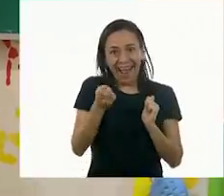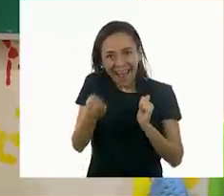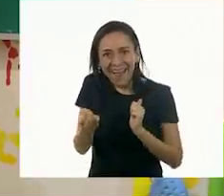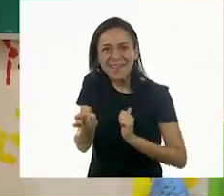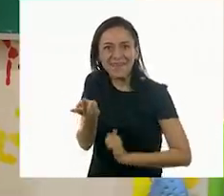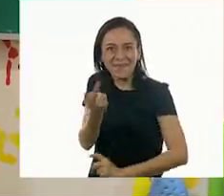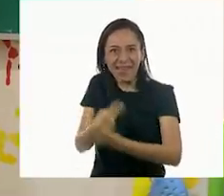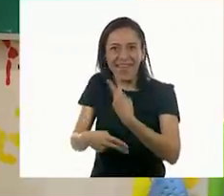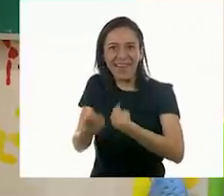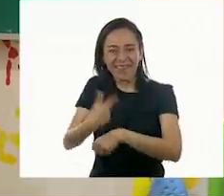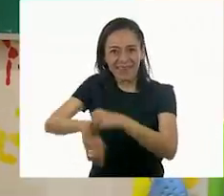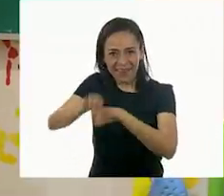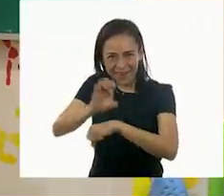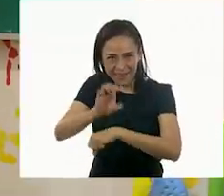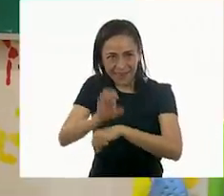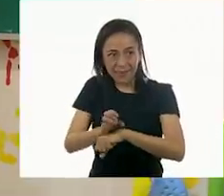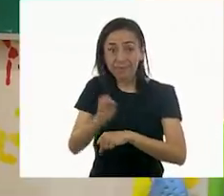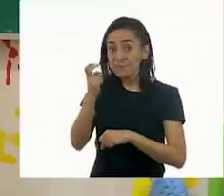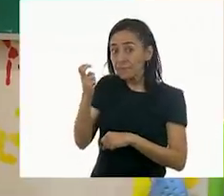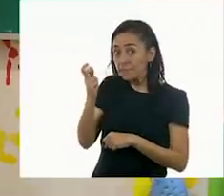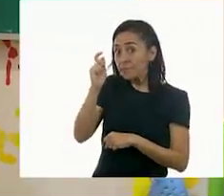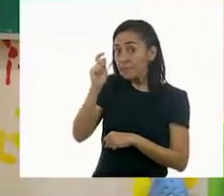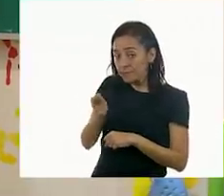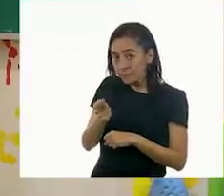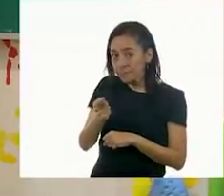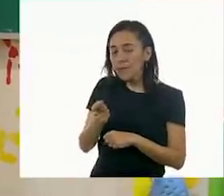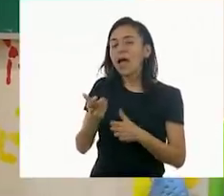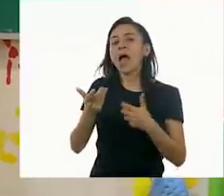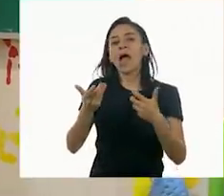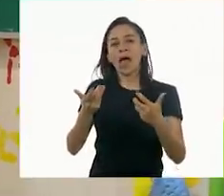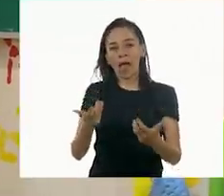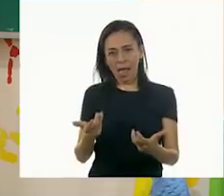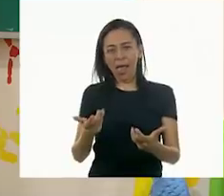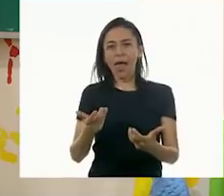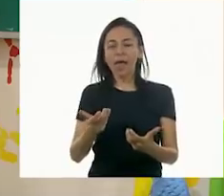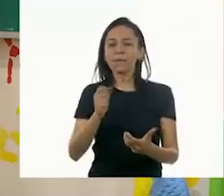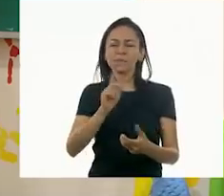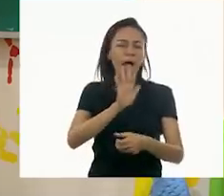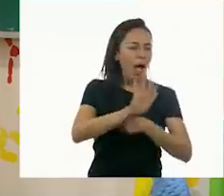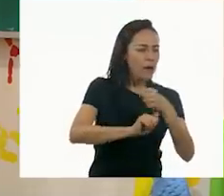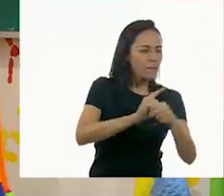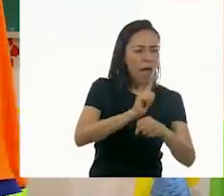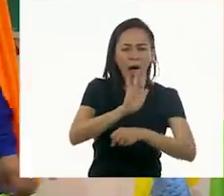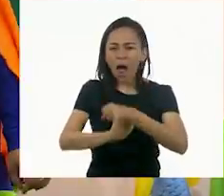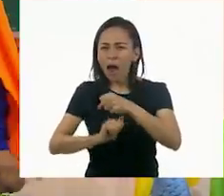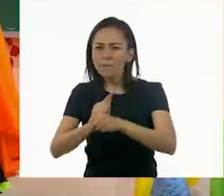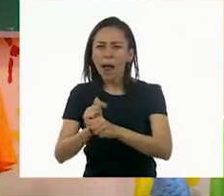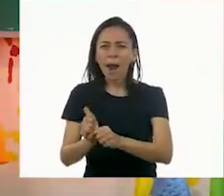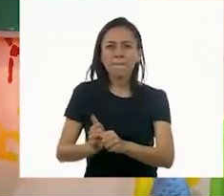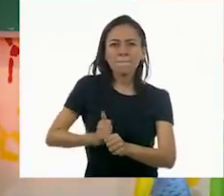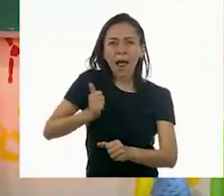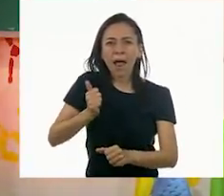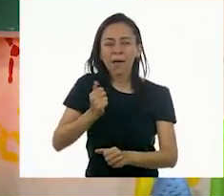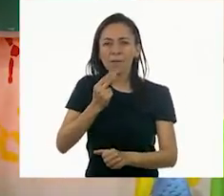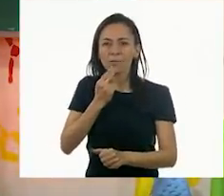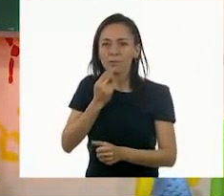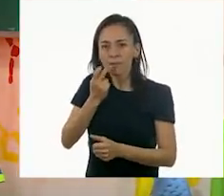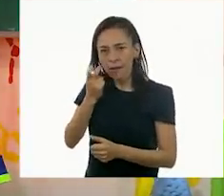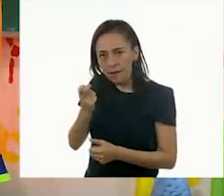productos provienen o los hicieron de lo que se obtiene de algún animal. Entonces, estos aquí también